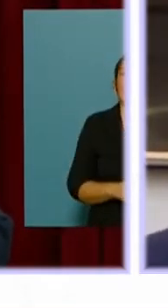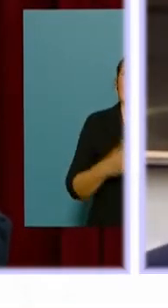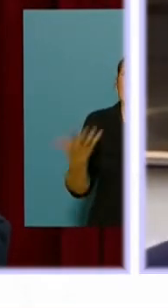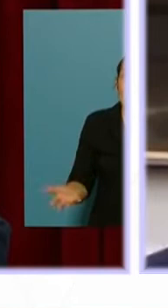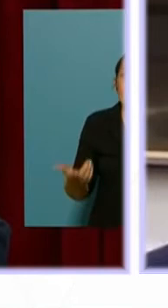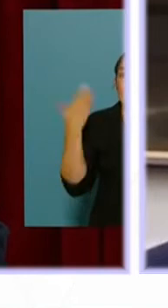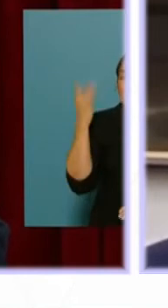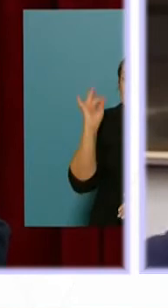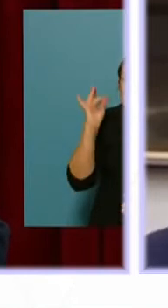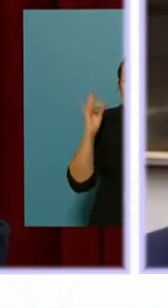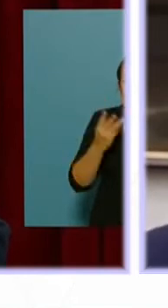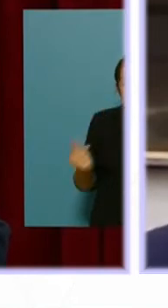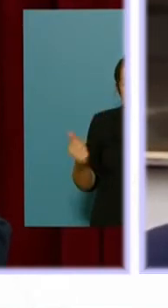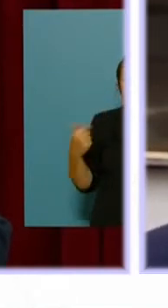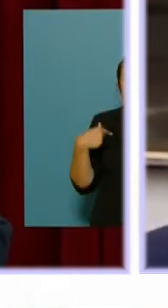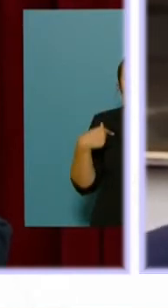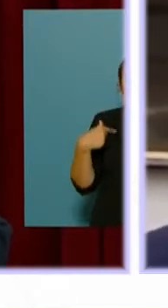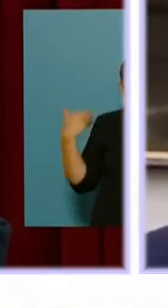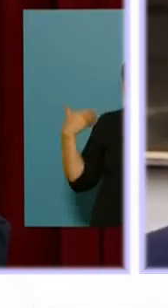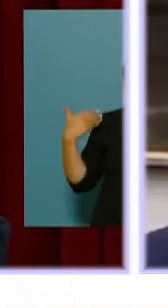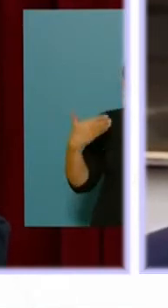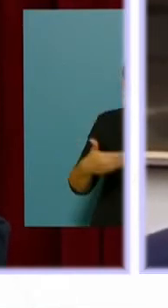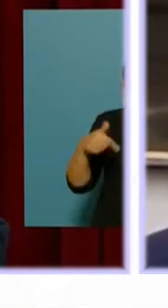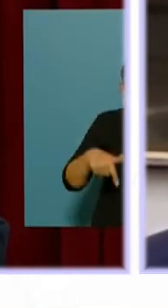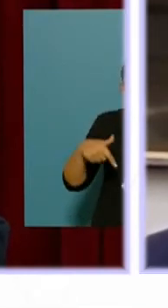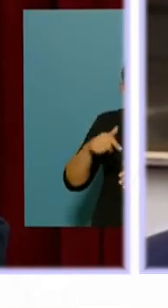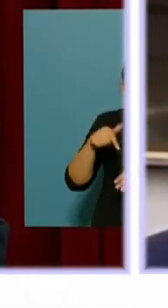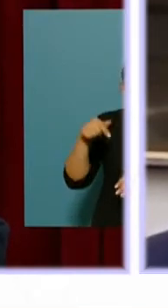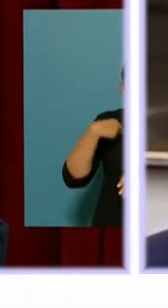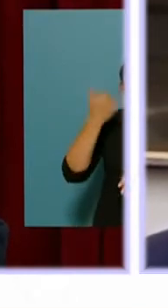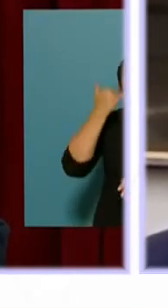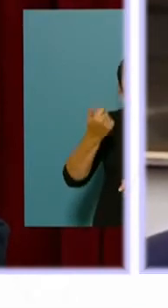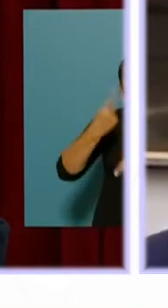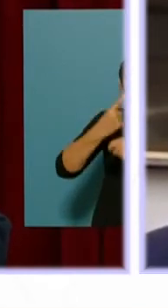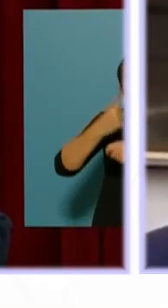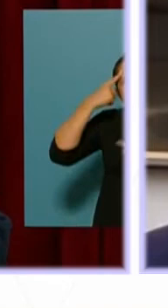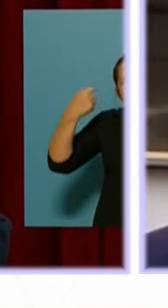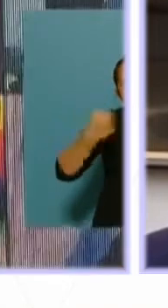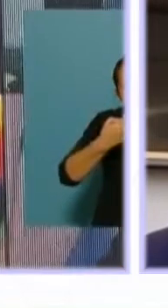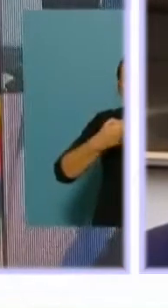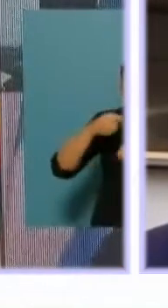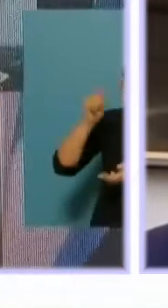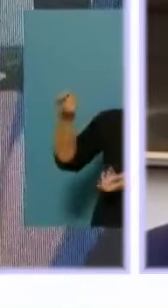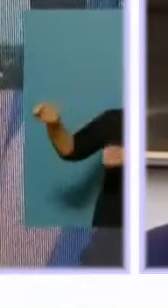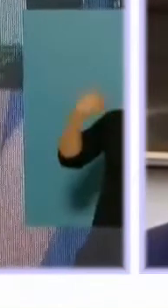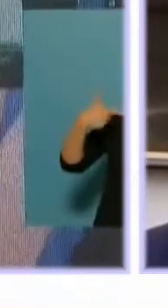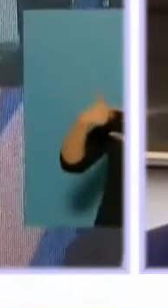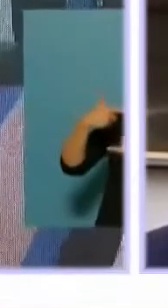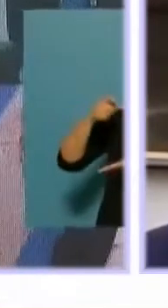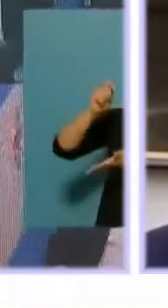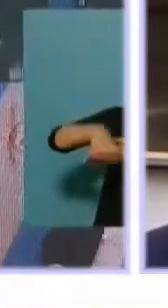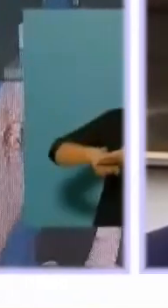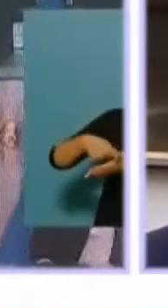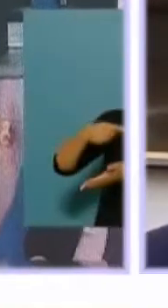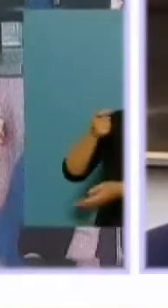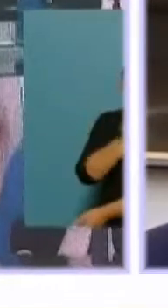en este discurso una gran apuesta del gobierno, que es que la violencia de género sea tomada como una política de Estado. A mí me pareció que